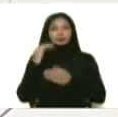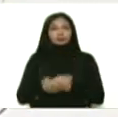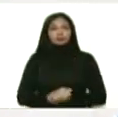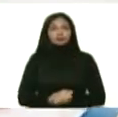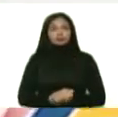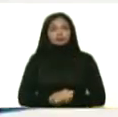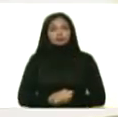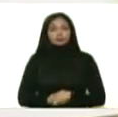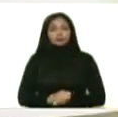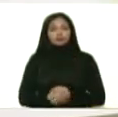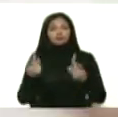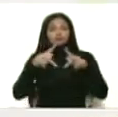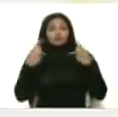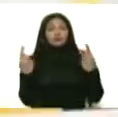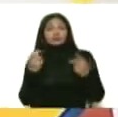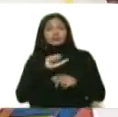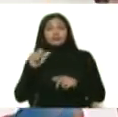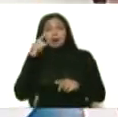revista Semana.